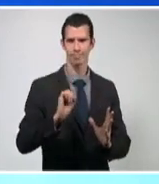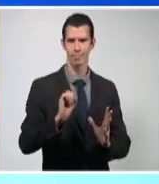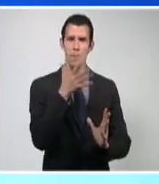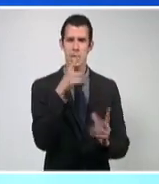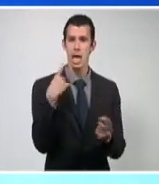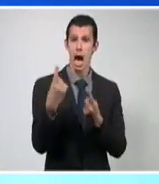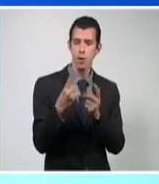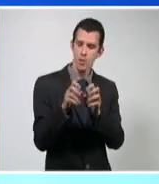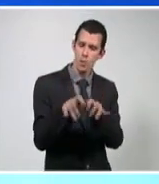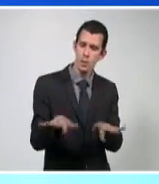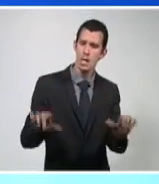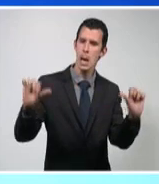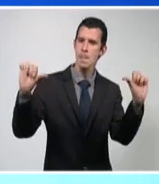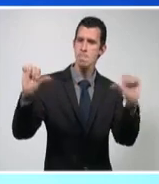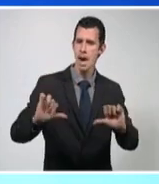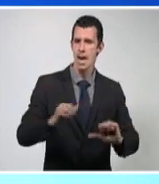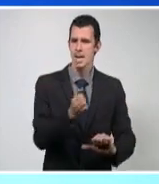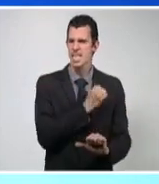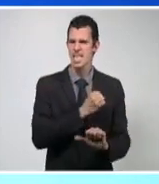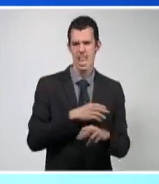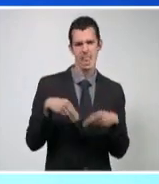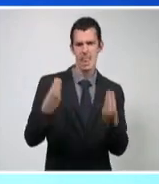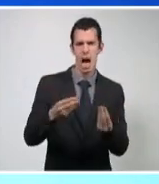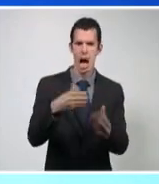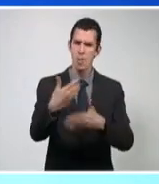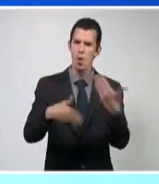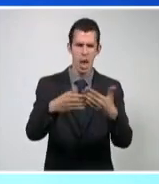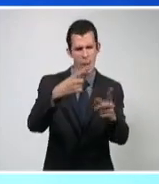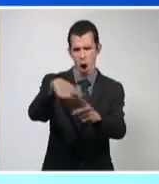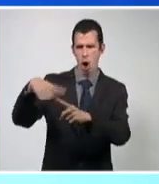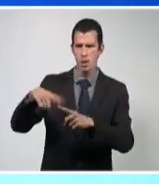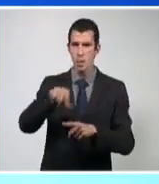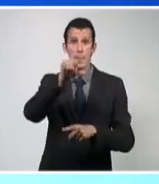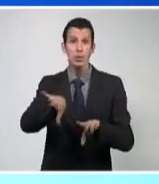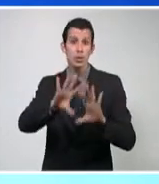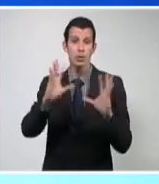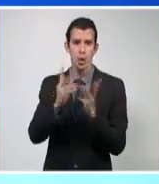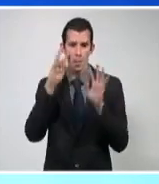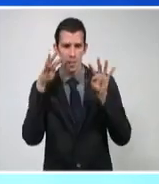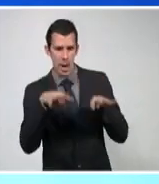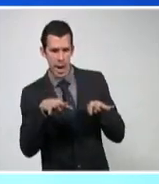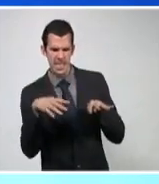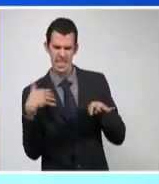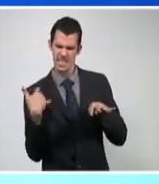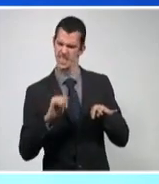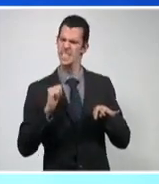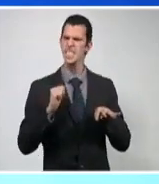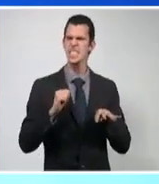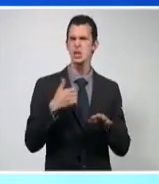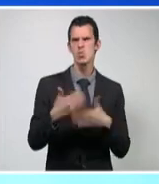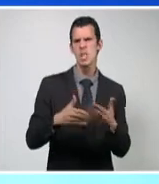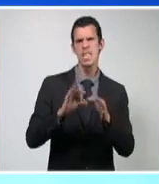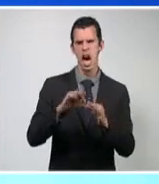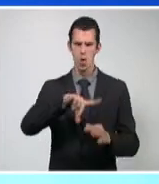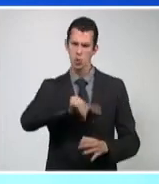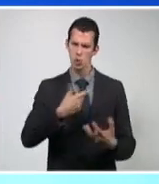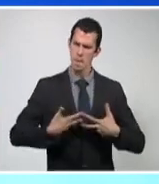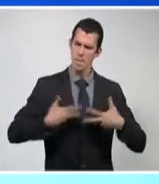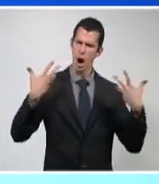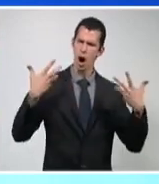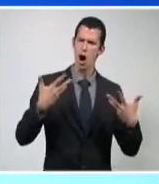provocar consecuencias inimaginables mayores? Estas plataformas ni son medios, ni son independientes.